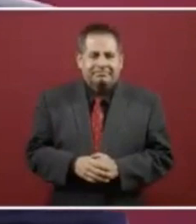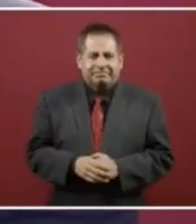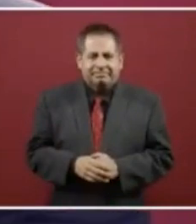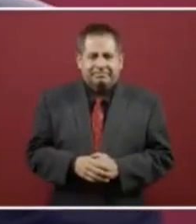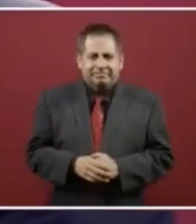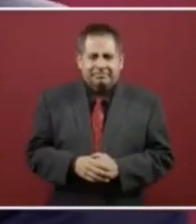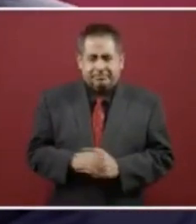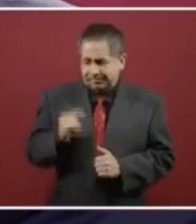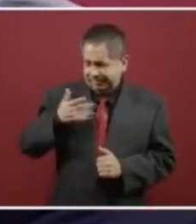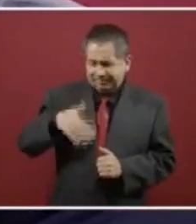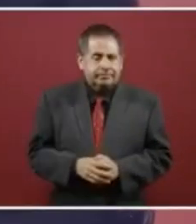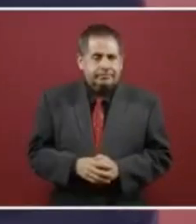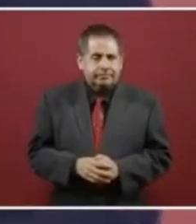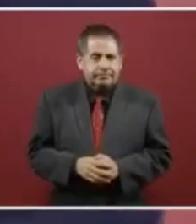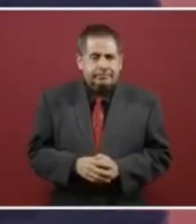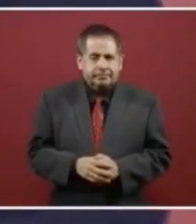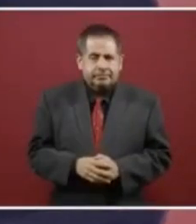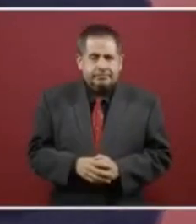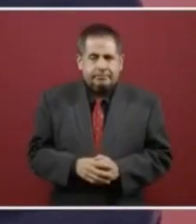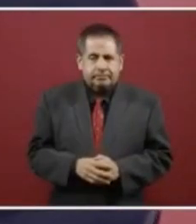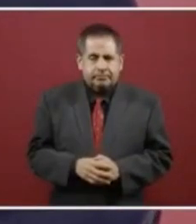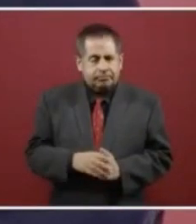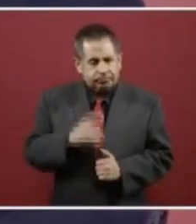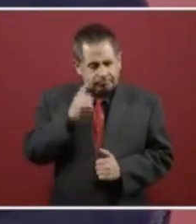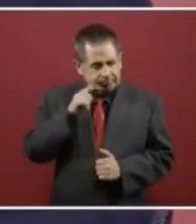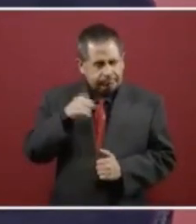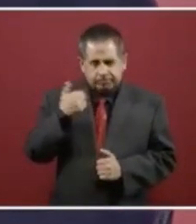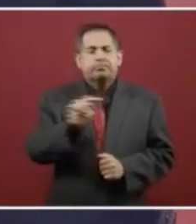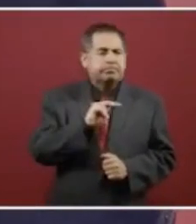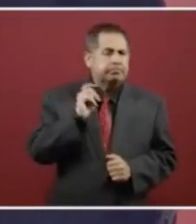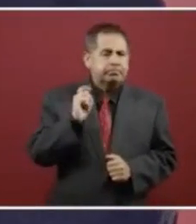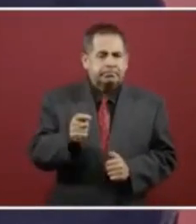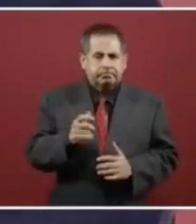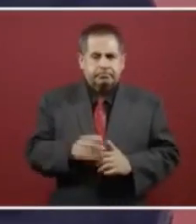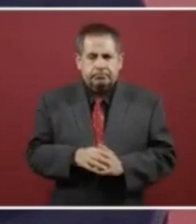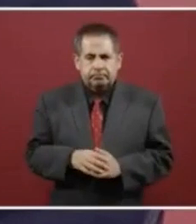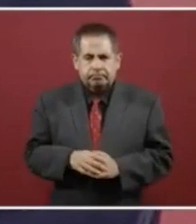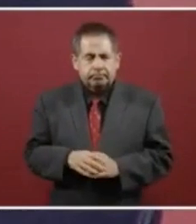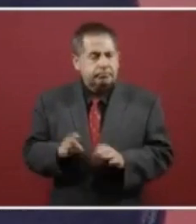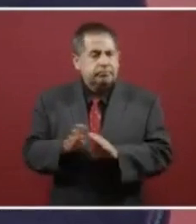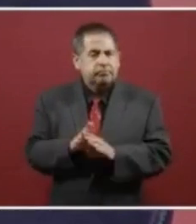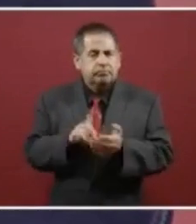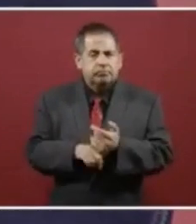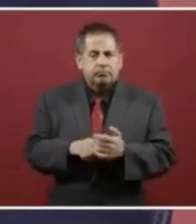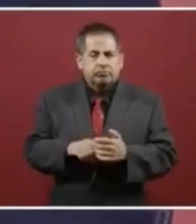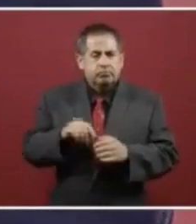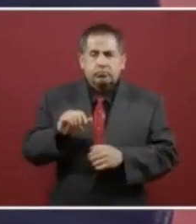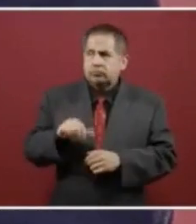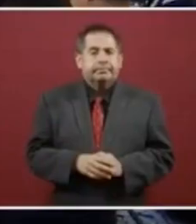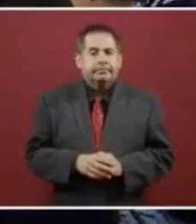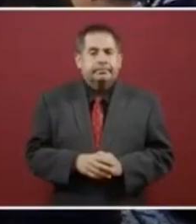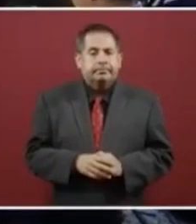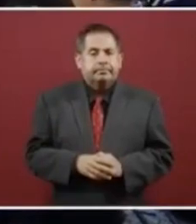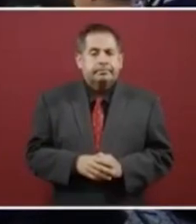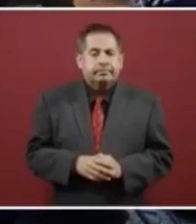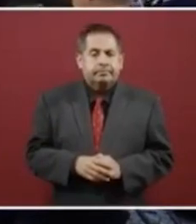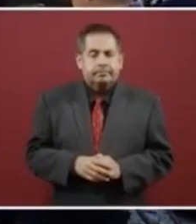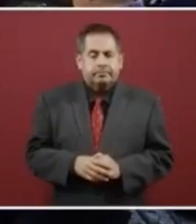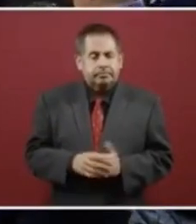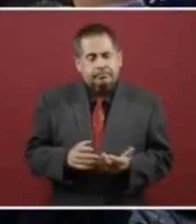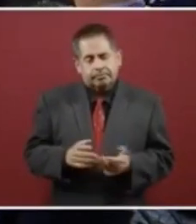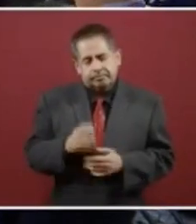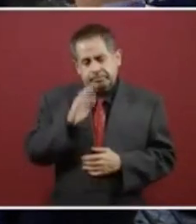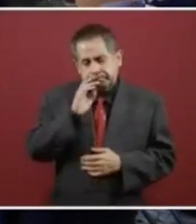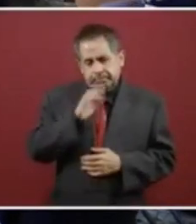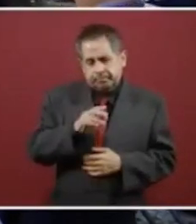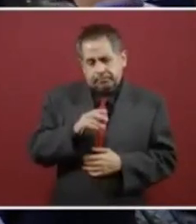Lo acabo de decir ahora. Péguenle un vistazo a cómo andan otros países. Es de mal gusto, ¿no?,